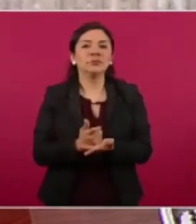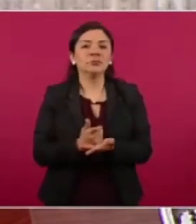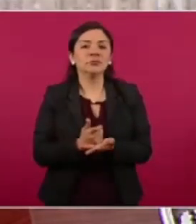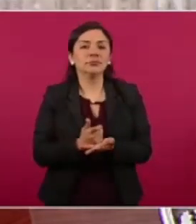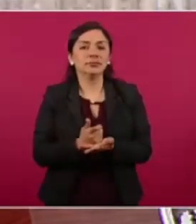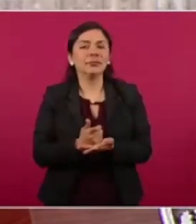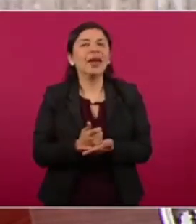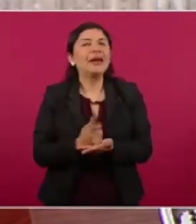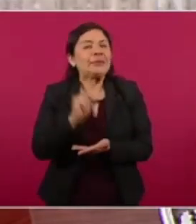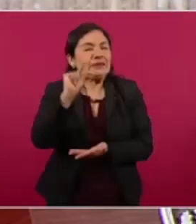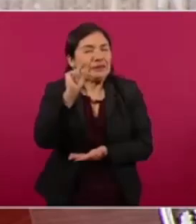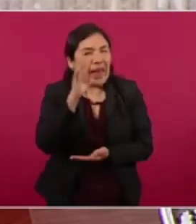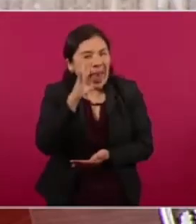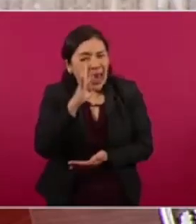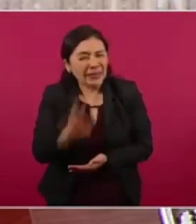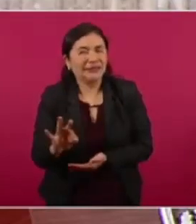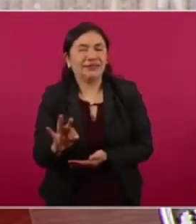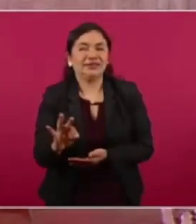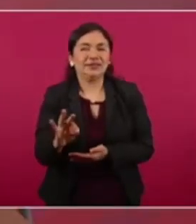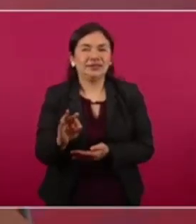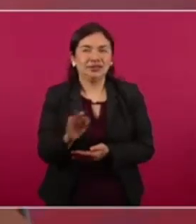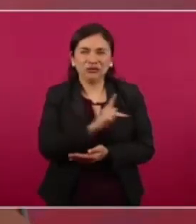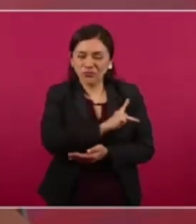casi todos,